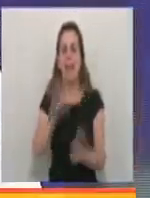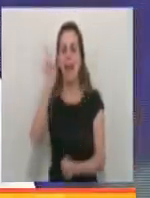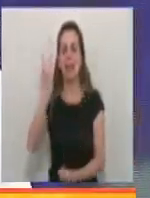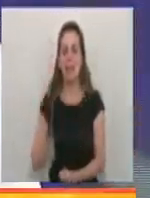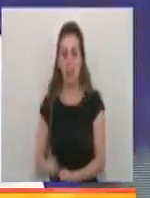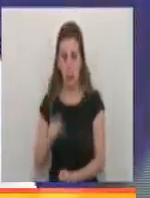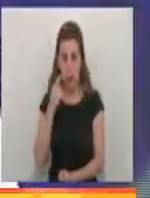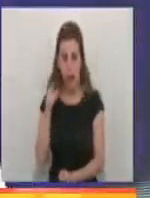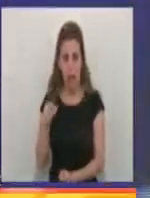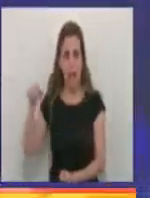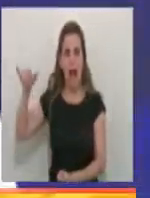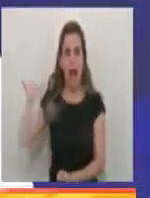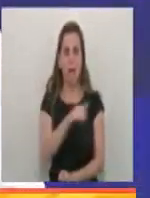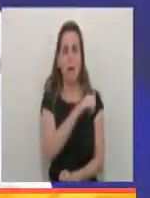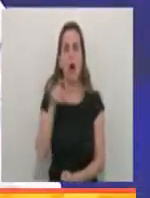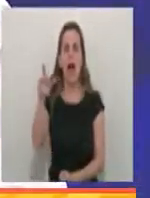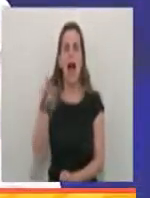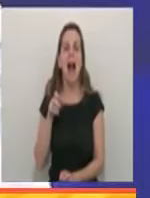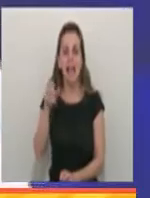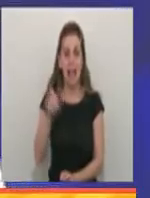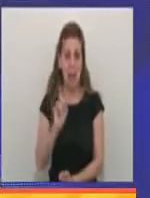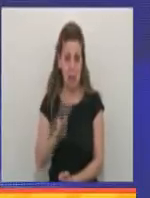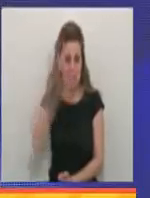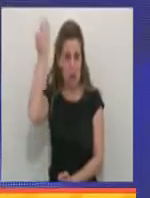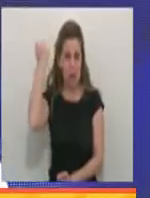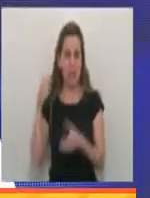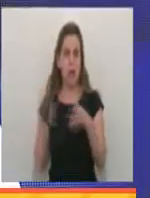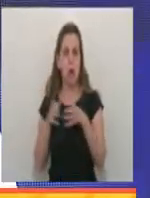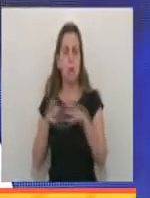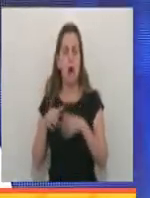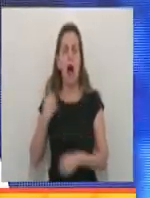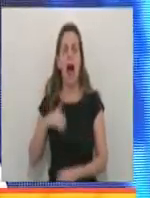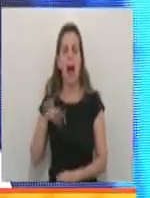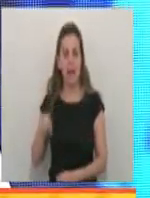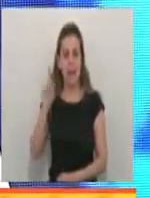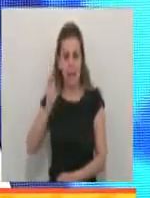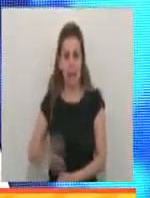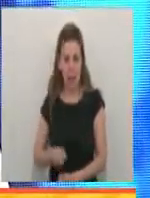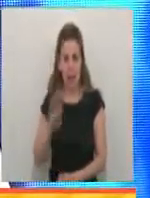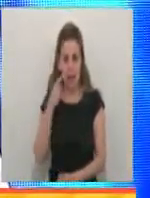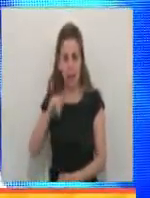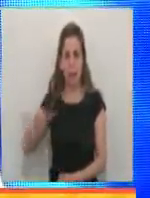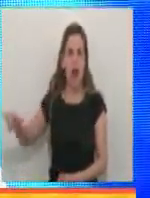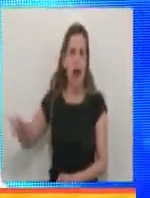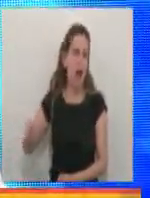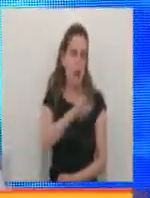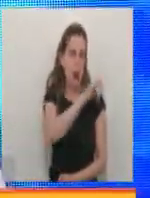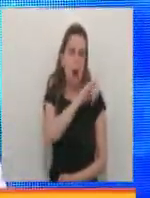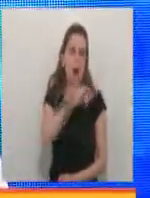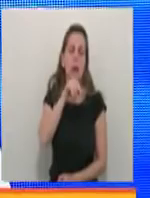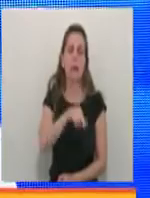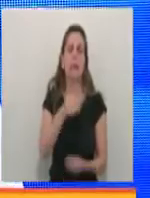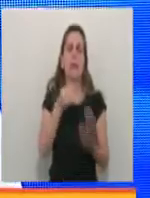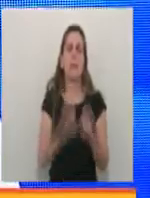San Juan, un avión de 4 reactores, hace escala en Santa Cruz de la Sierra, de allí parte a Medellín. Lo único